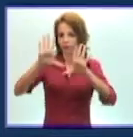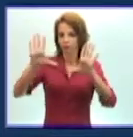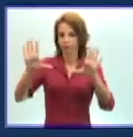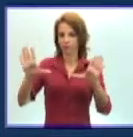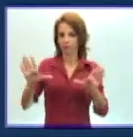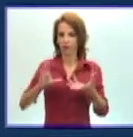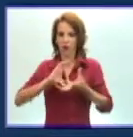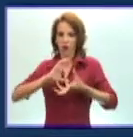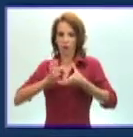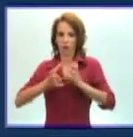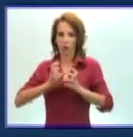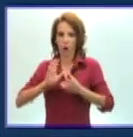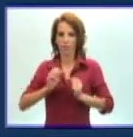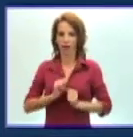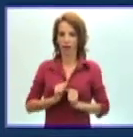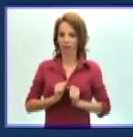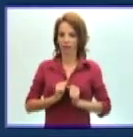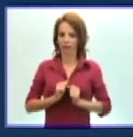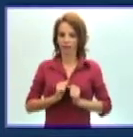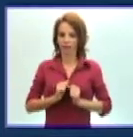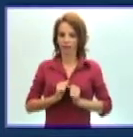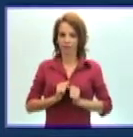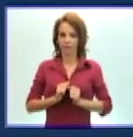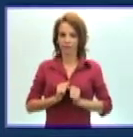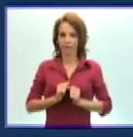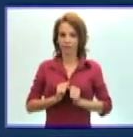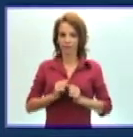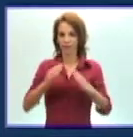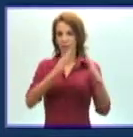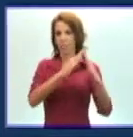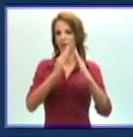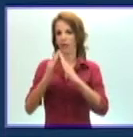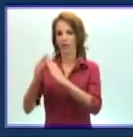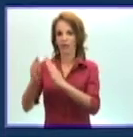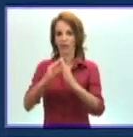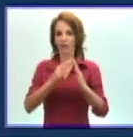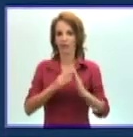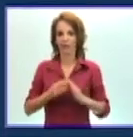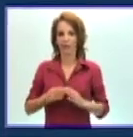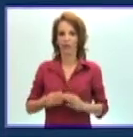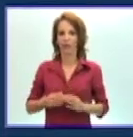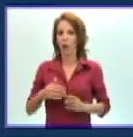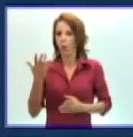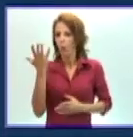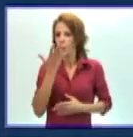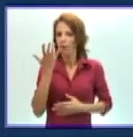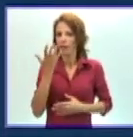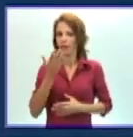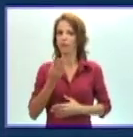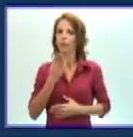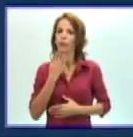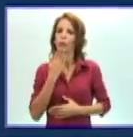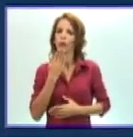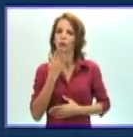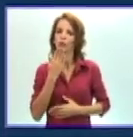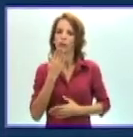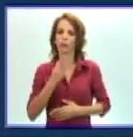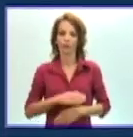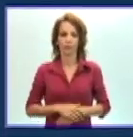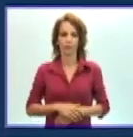fiel reproducción de las viviendas construidas por los aborígenes. Y por